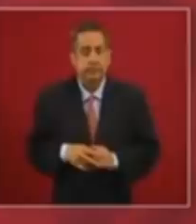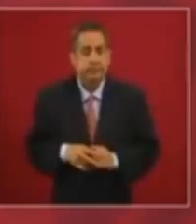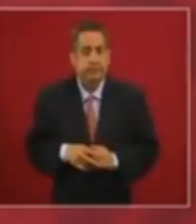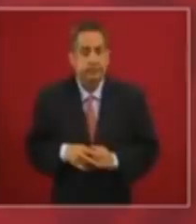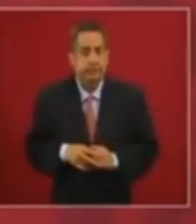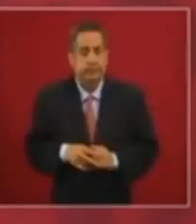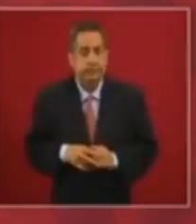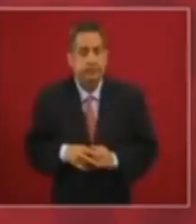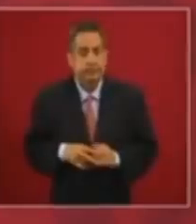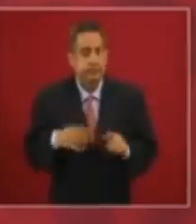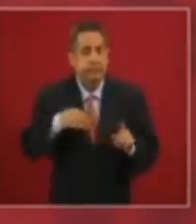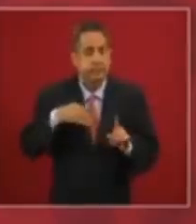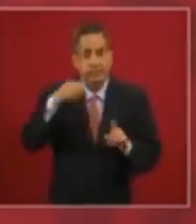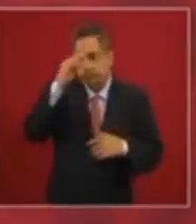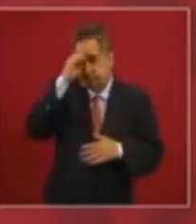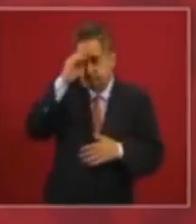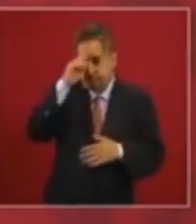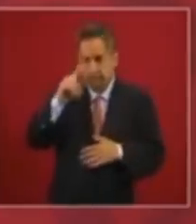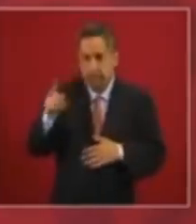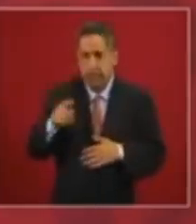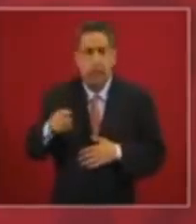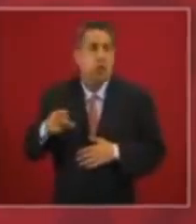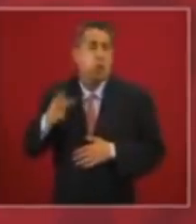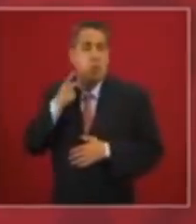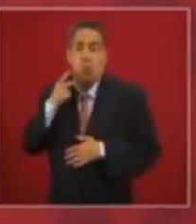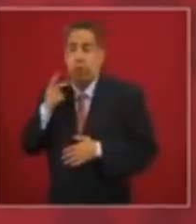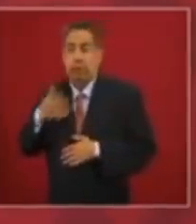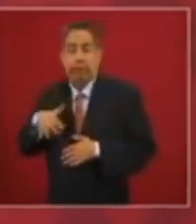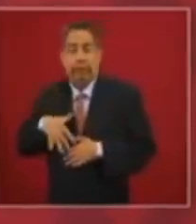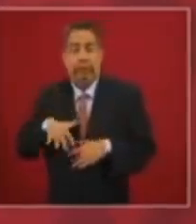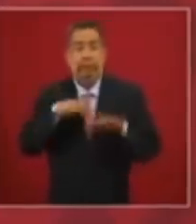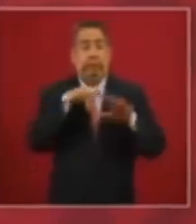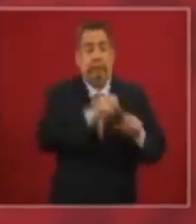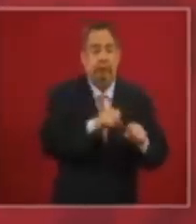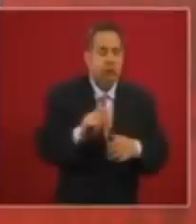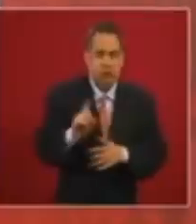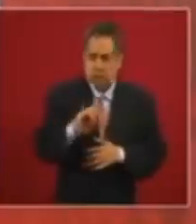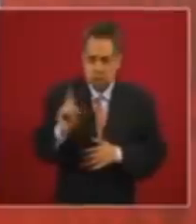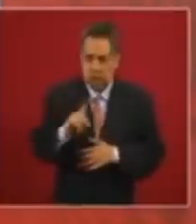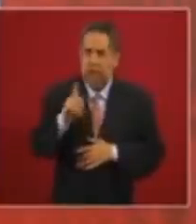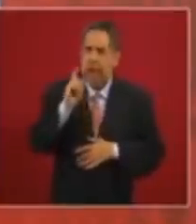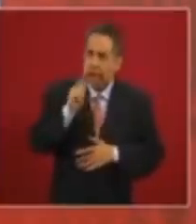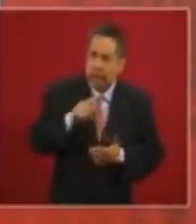considerarse como un perseguido político,